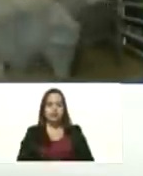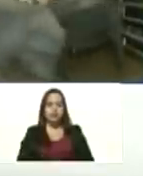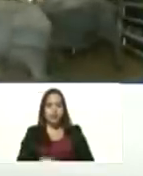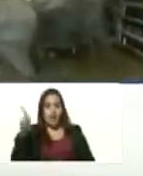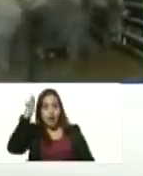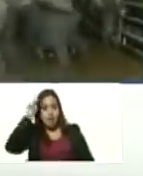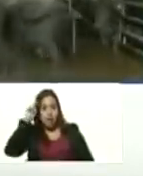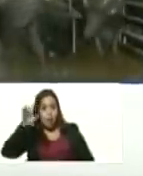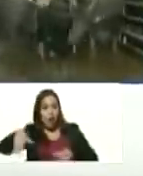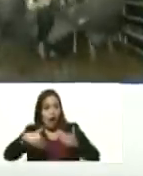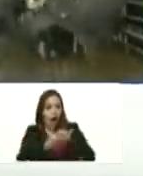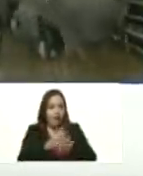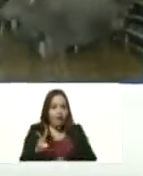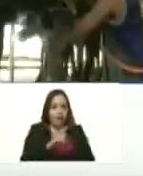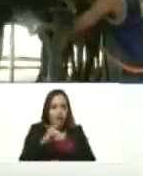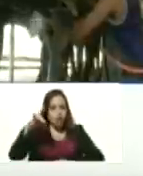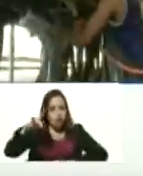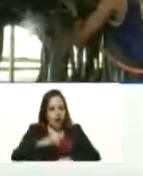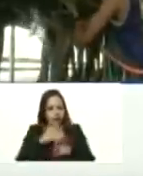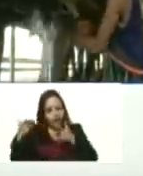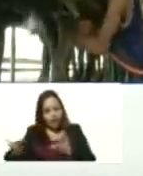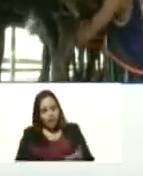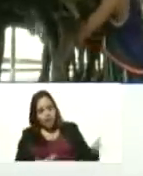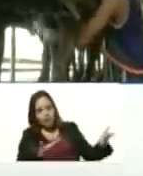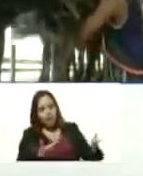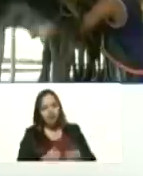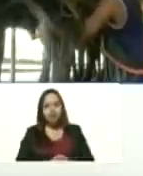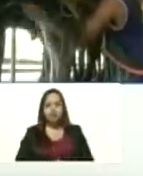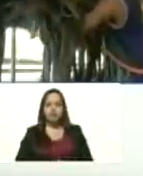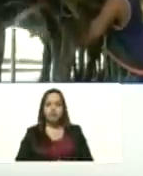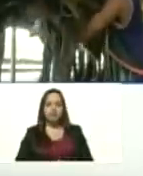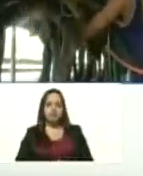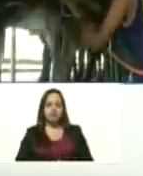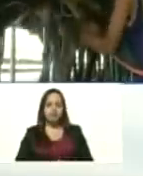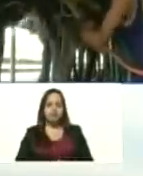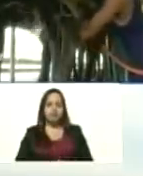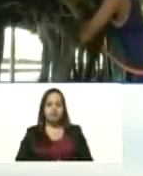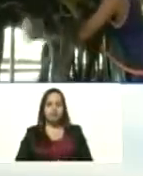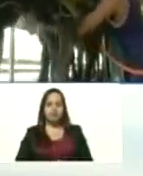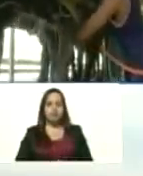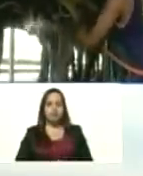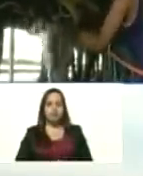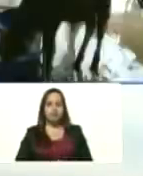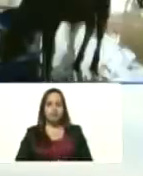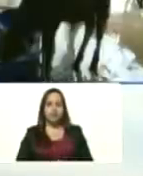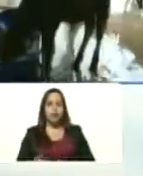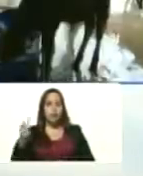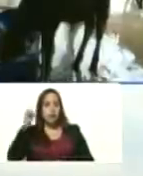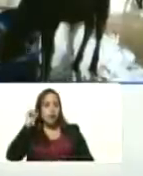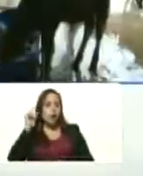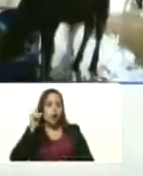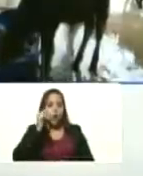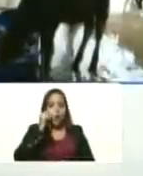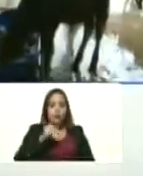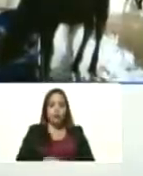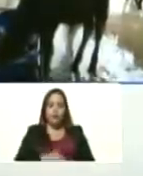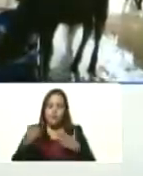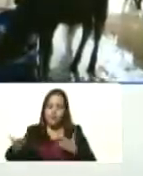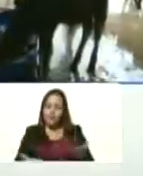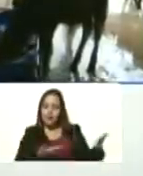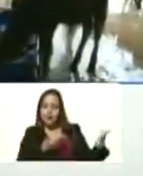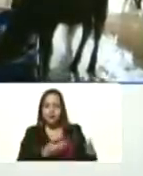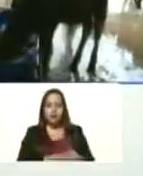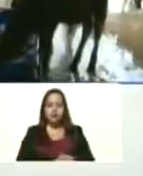a su tierra venezolana bienvenido o halcón bienvenido hombres mujeres bienvenidos